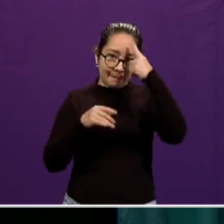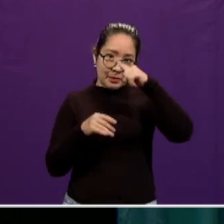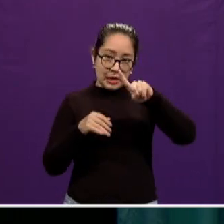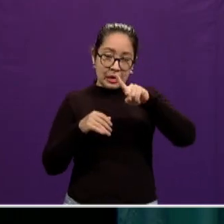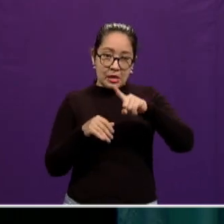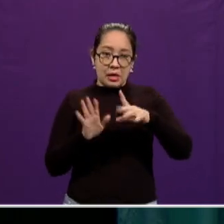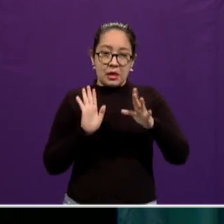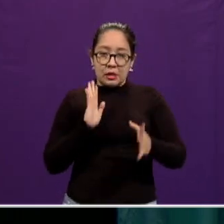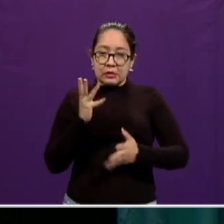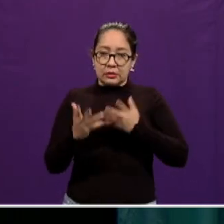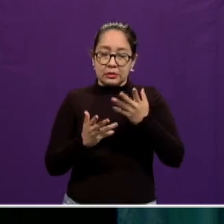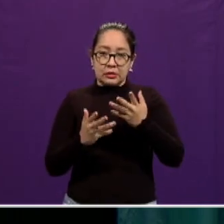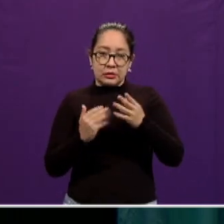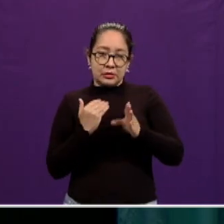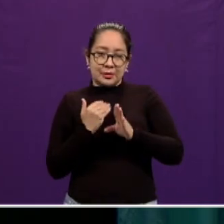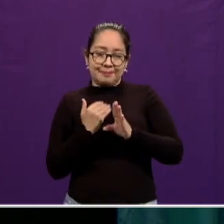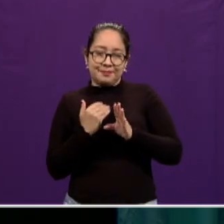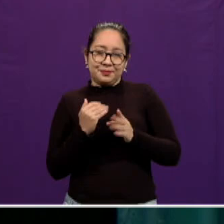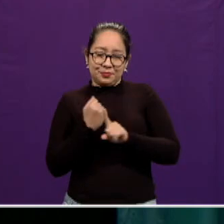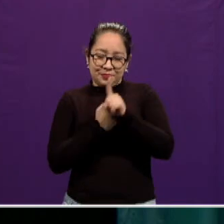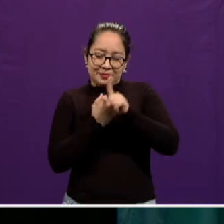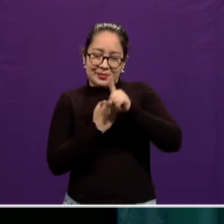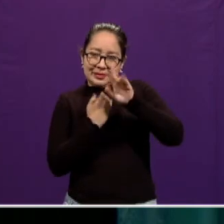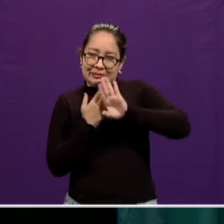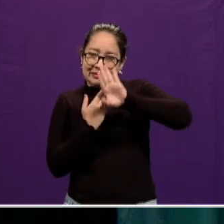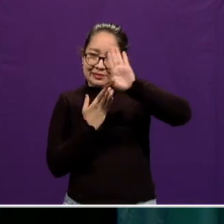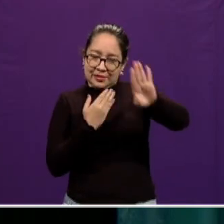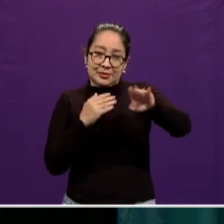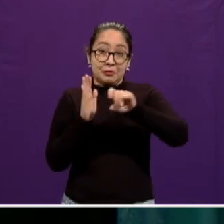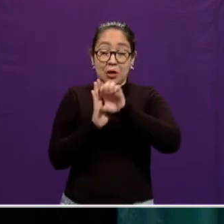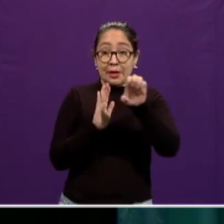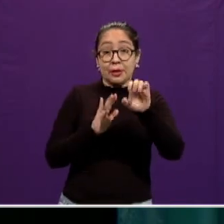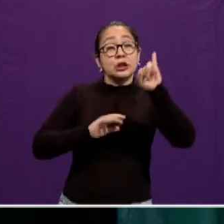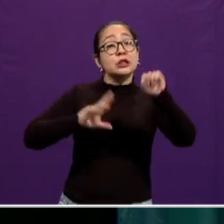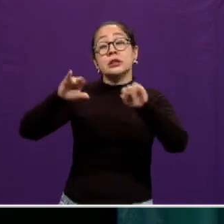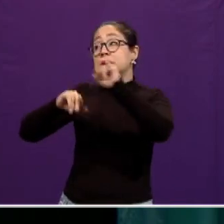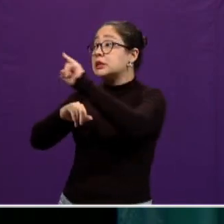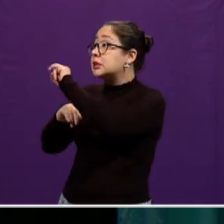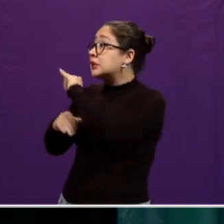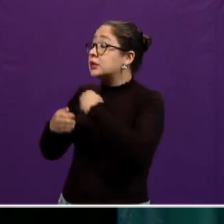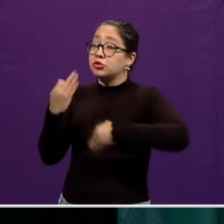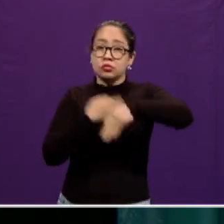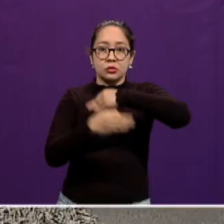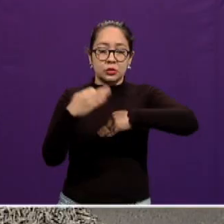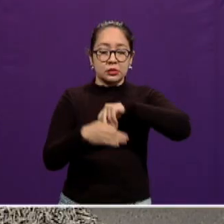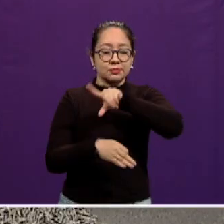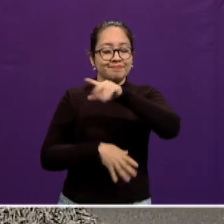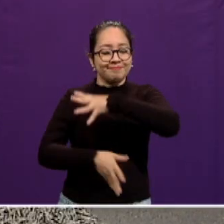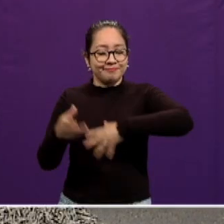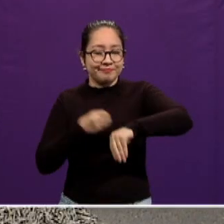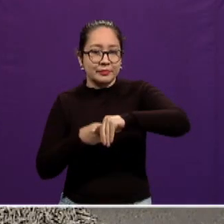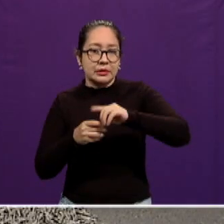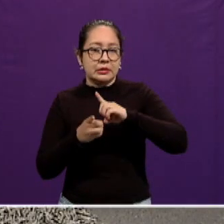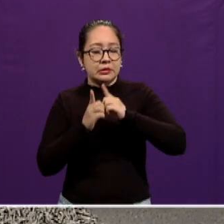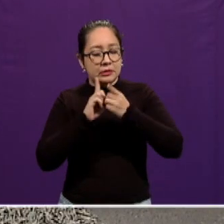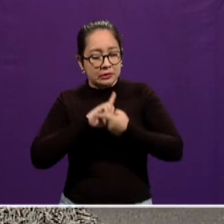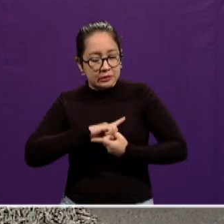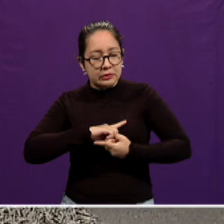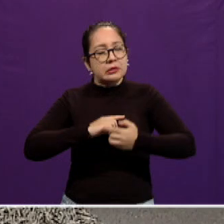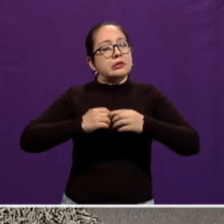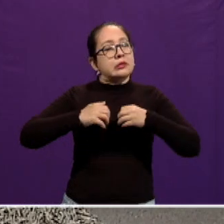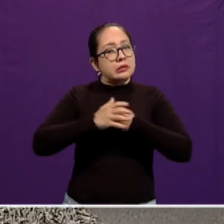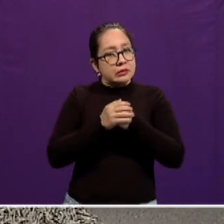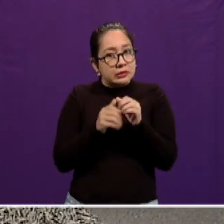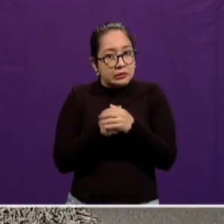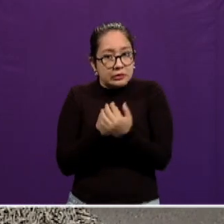prevención, porque sí, el decir sí a todo y decir no a todo tiene consecuencias, desde la depresión, ansiedad, y